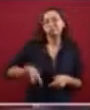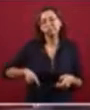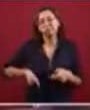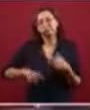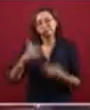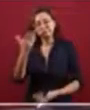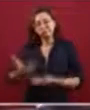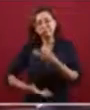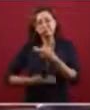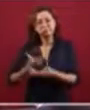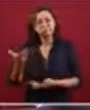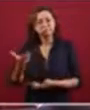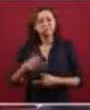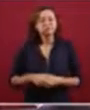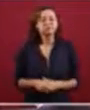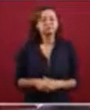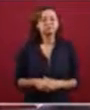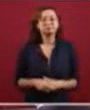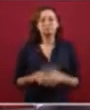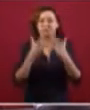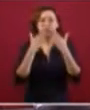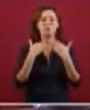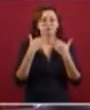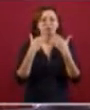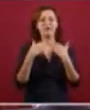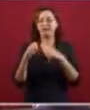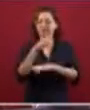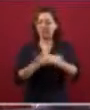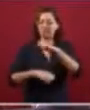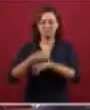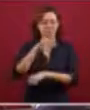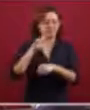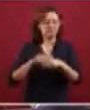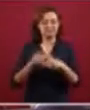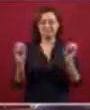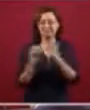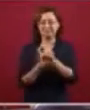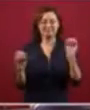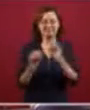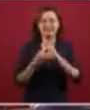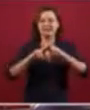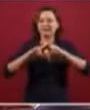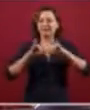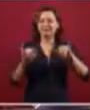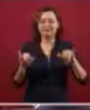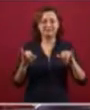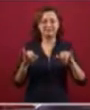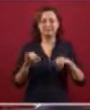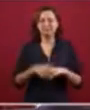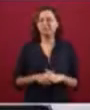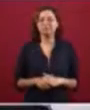no tengo empresas, no tengo